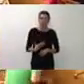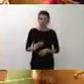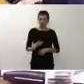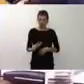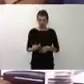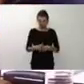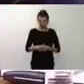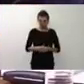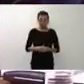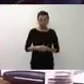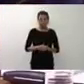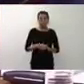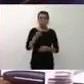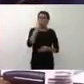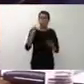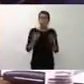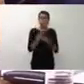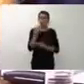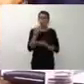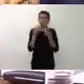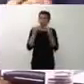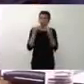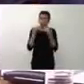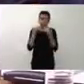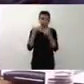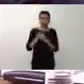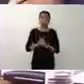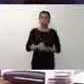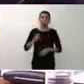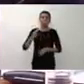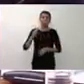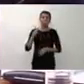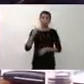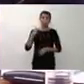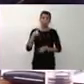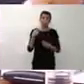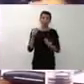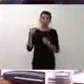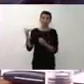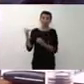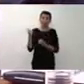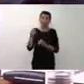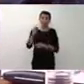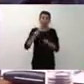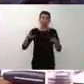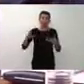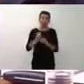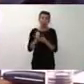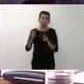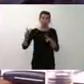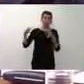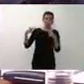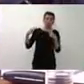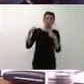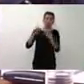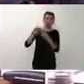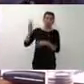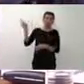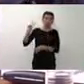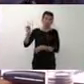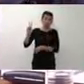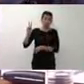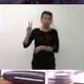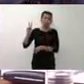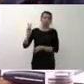Buenos días, muchísimas gracias. En primer lugar, quiero saludar a toda la gente que nos está viendo desde Venezuela a través del